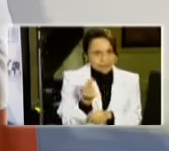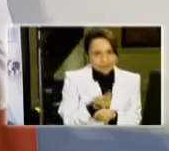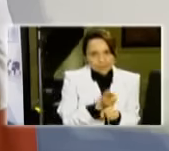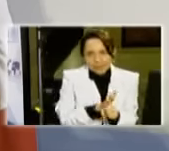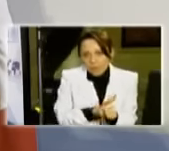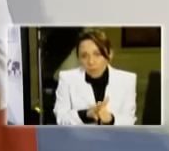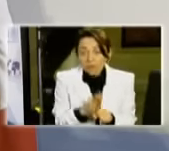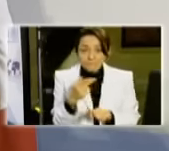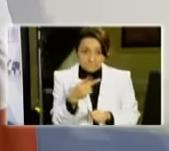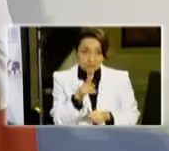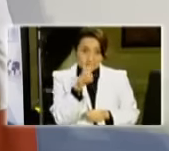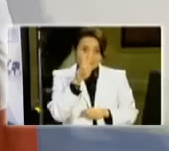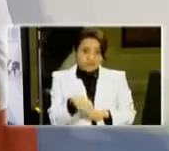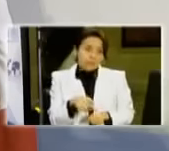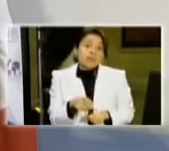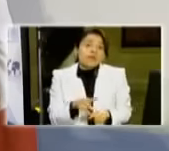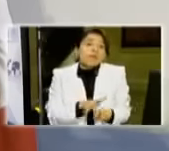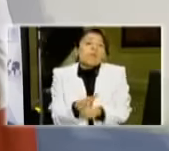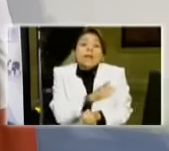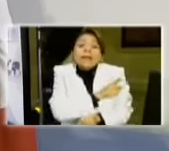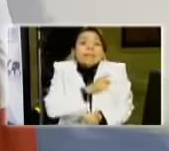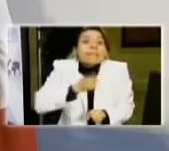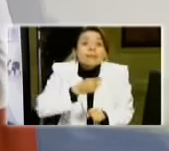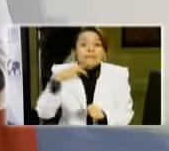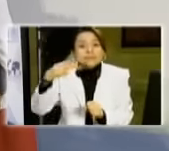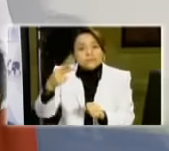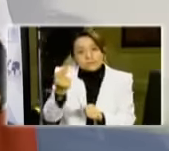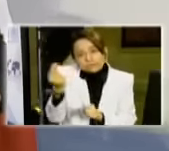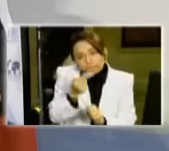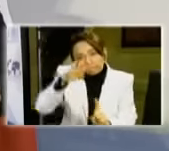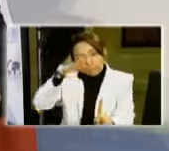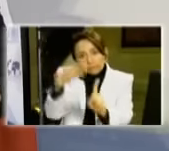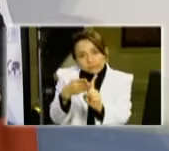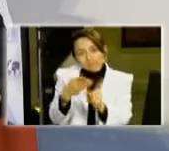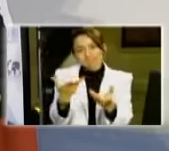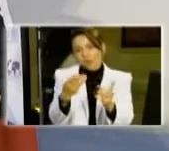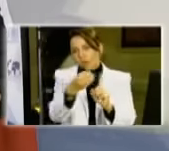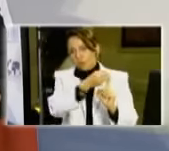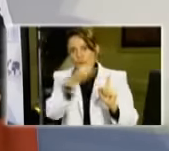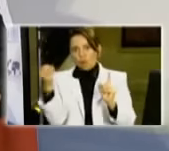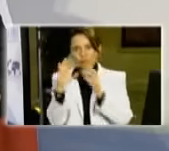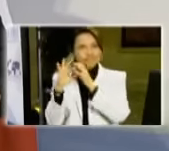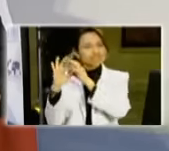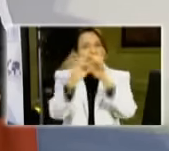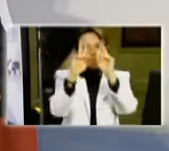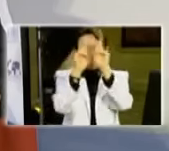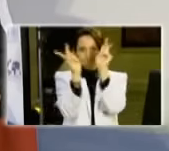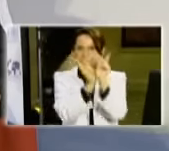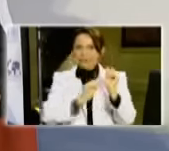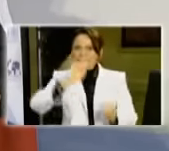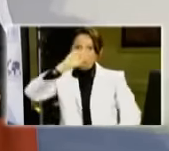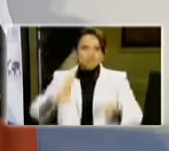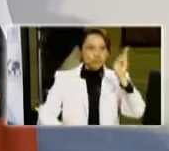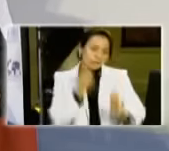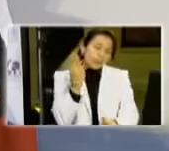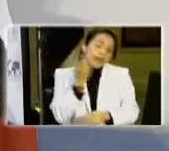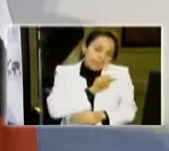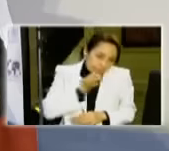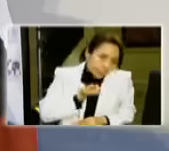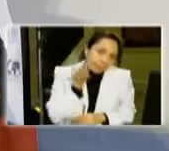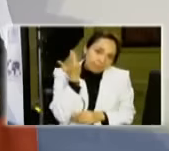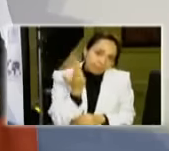la preservación del orden global. Pero si ese mundo está constituido por estados nacionales, lo que prima en realidad, más